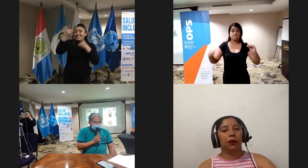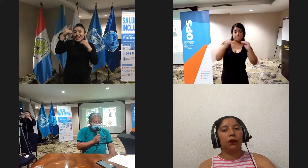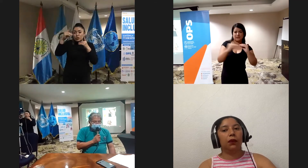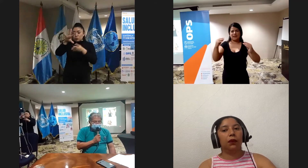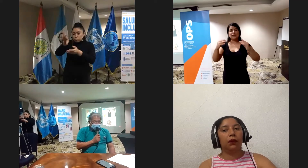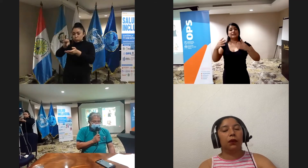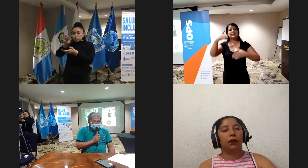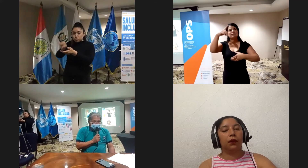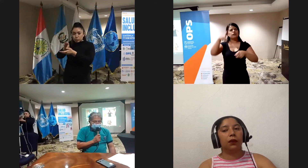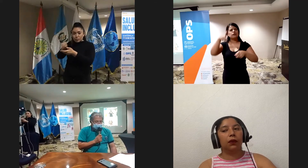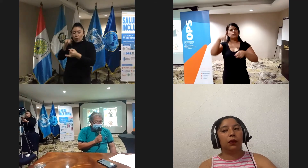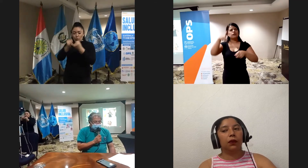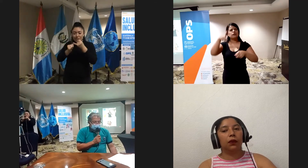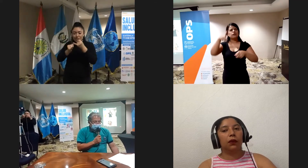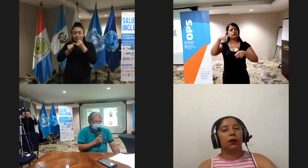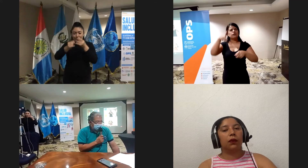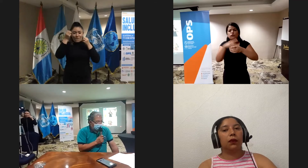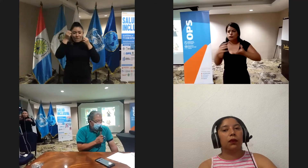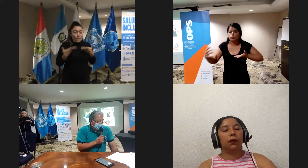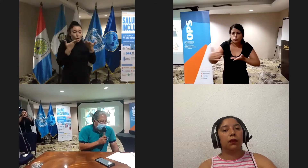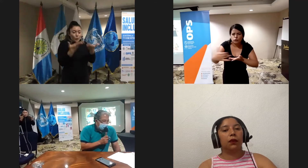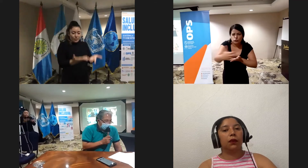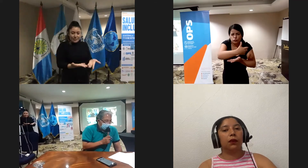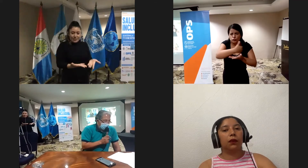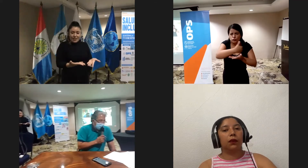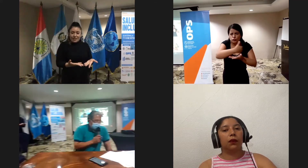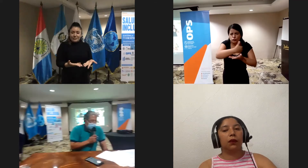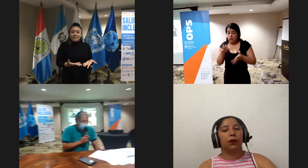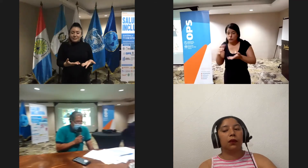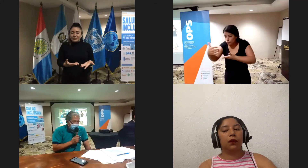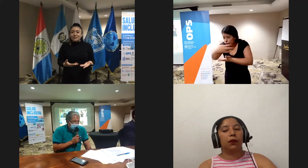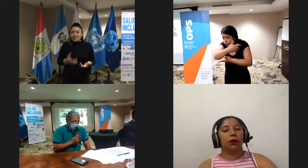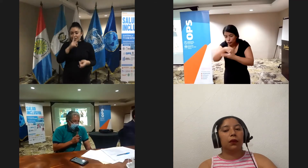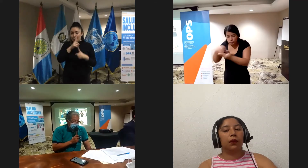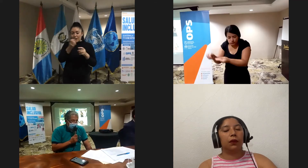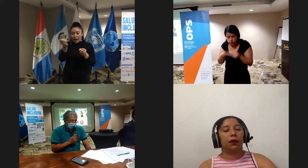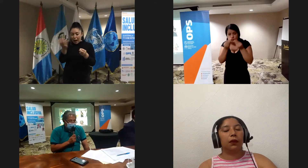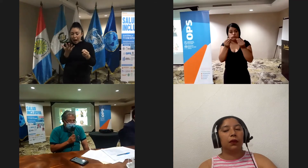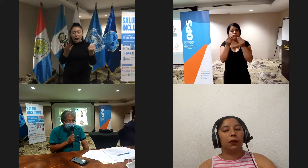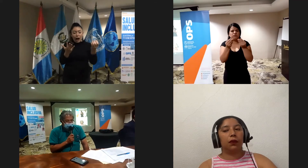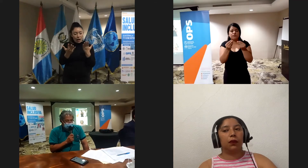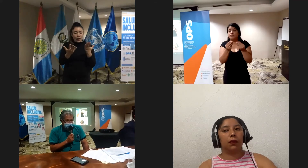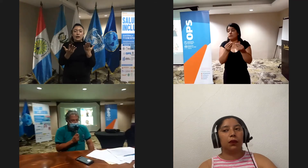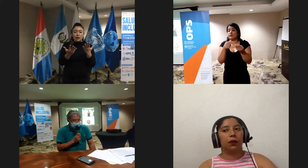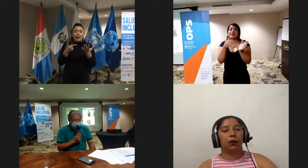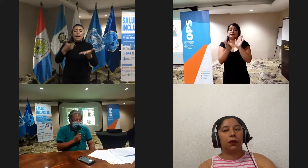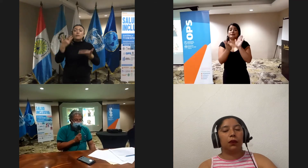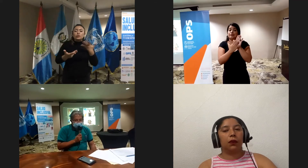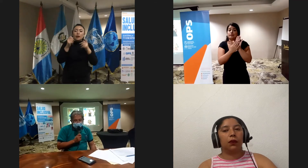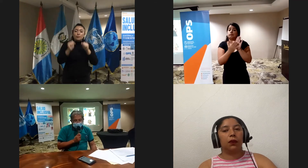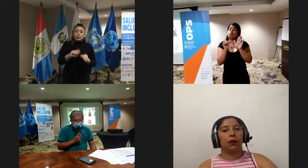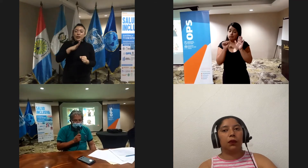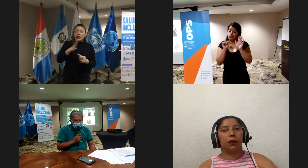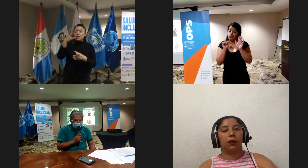y con las últimas informaciones proporcionadas, nos reflejan la posibilidad de una